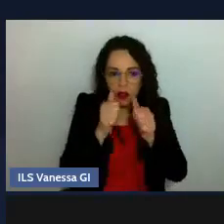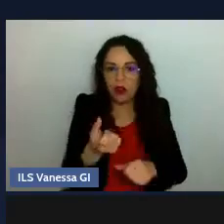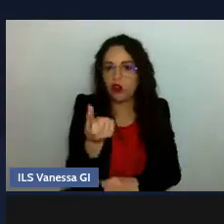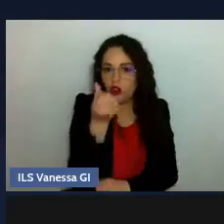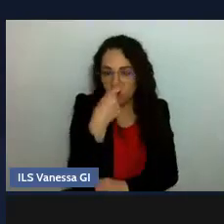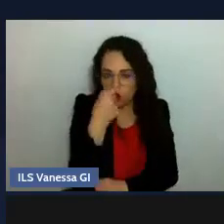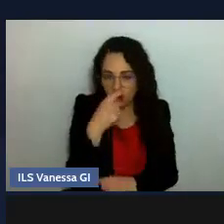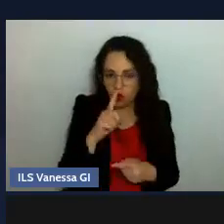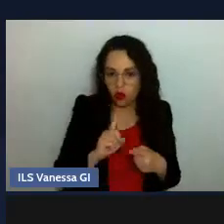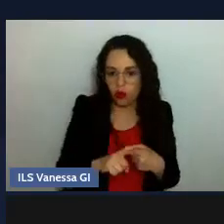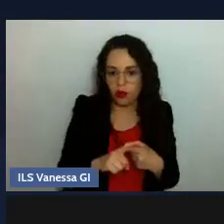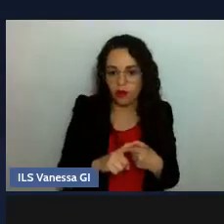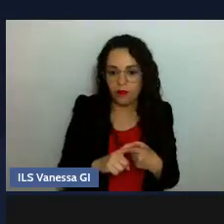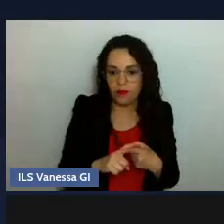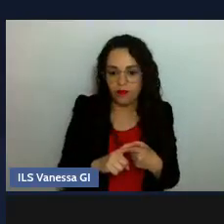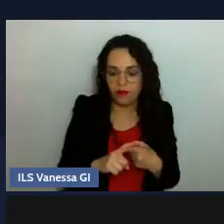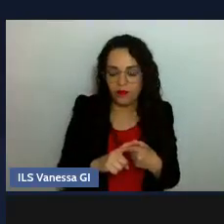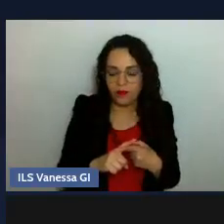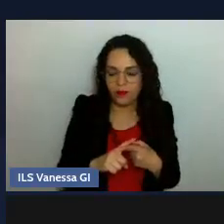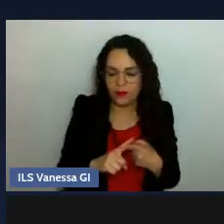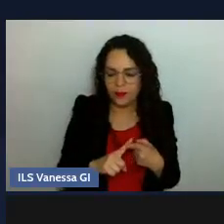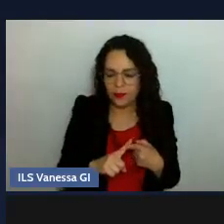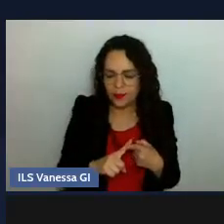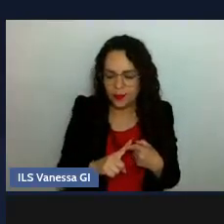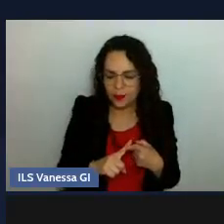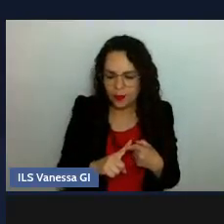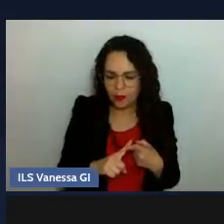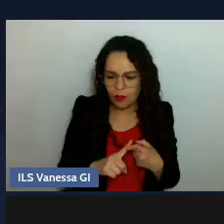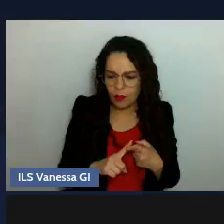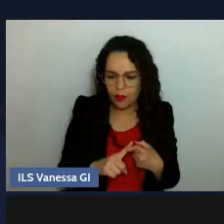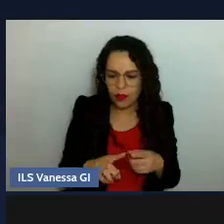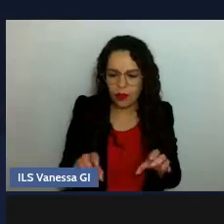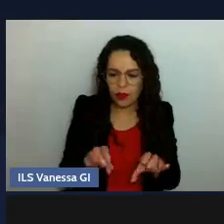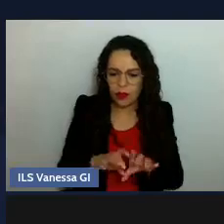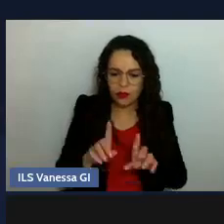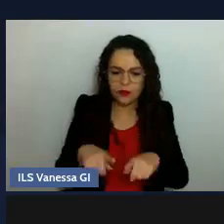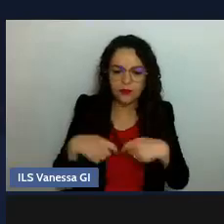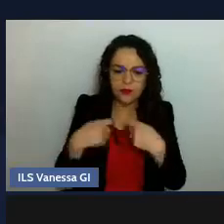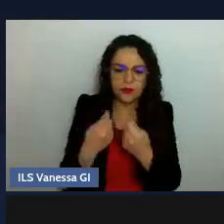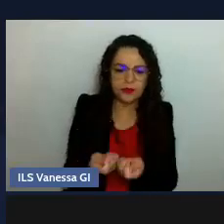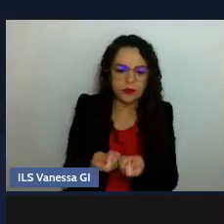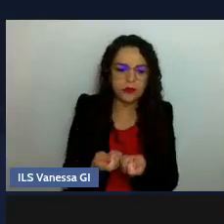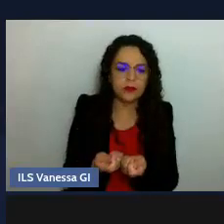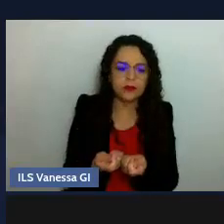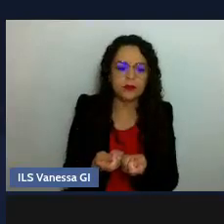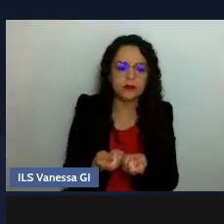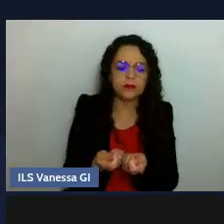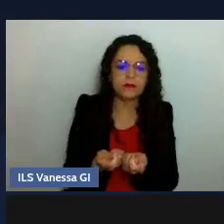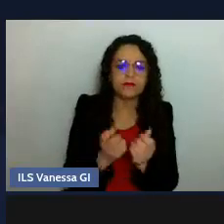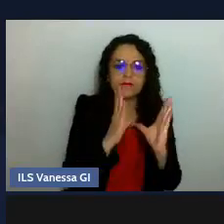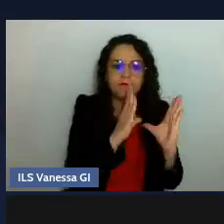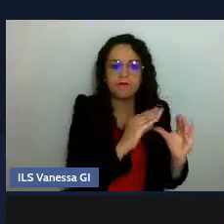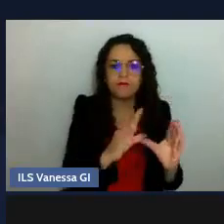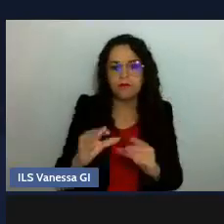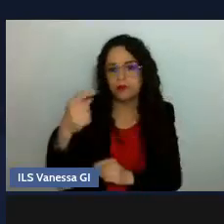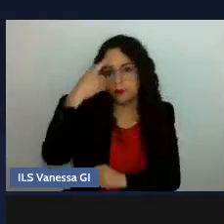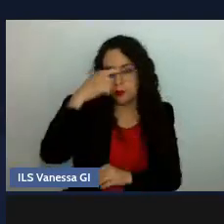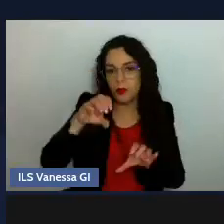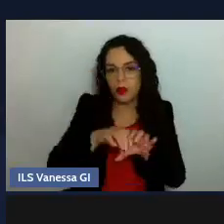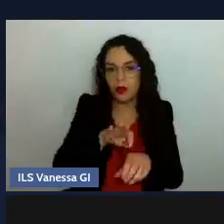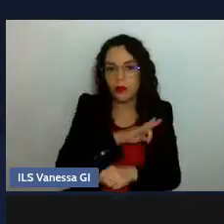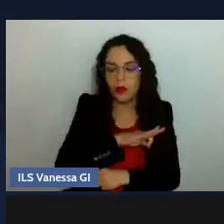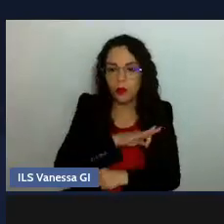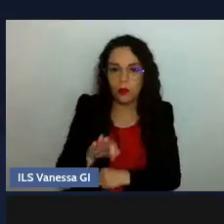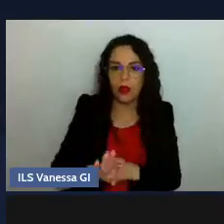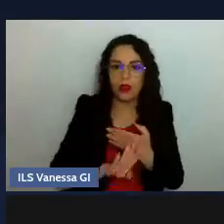vacunas, a programas de atención en salud sexual y reproductiva, a programas de prevención de